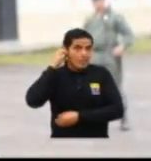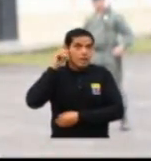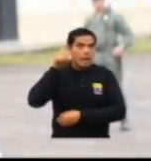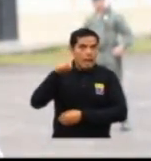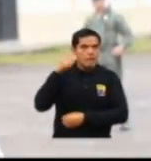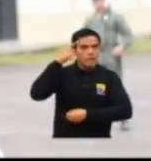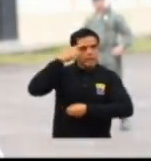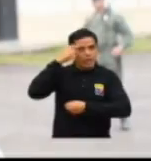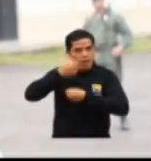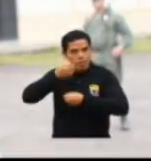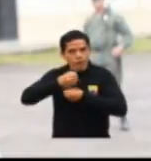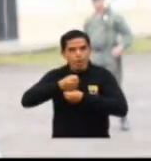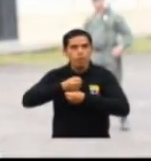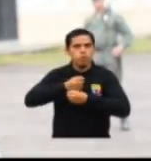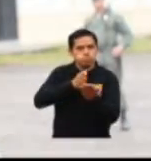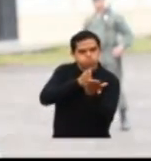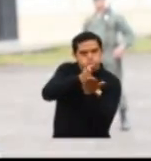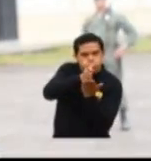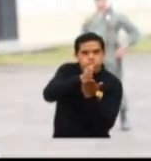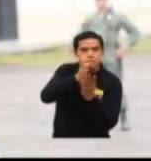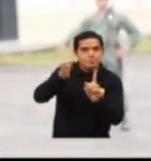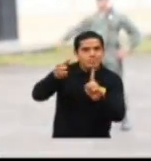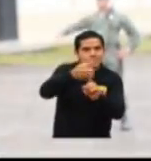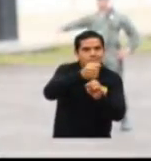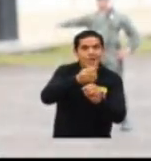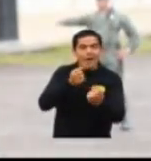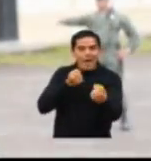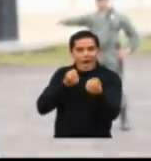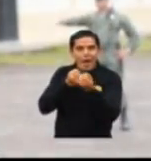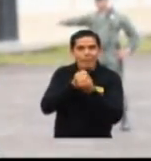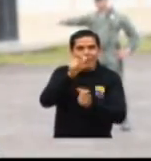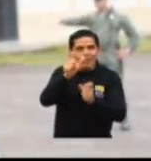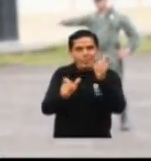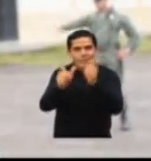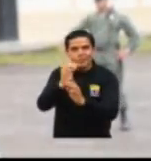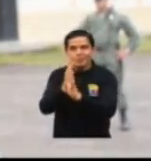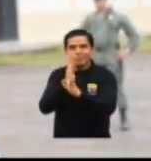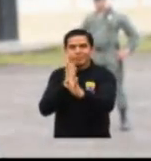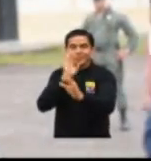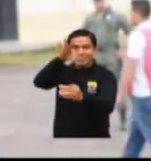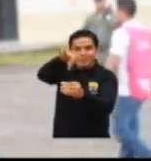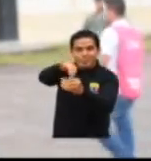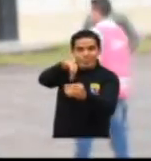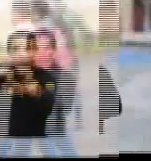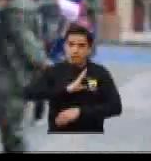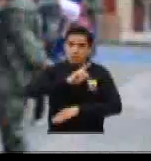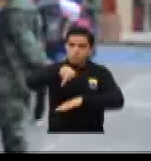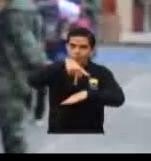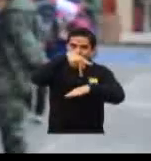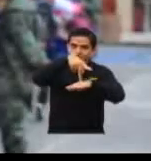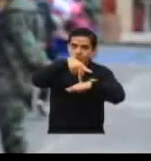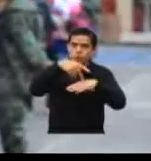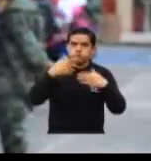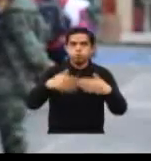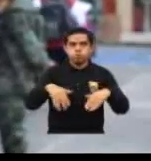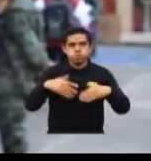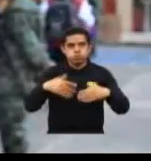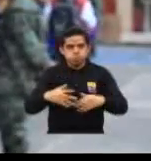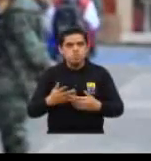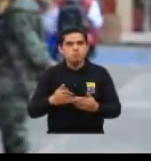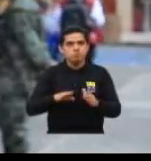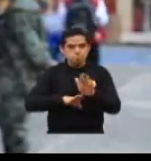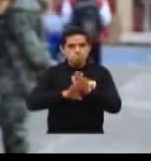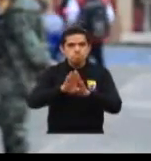trabajo orientado, como digo yo, a que la ciudadanía ejerce el día de hoy su derecho al sufragio. Se lo ha llevado de la